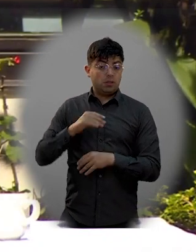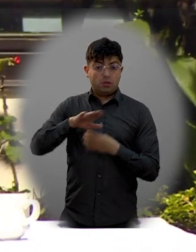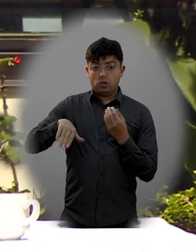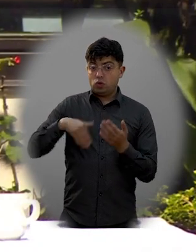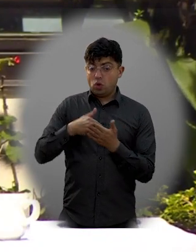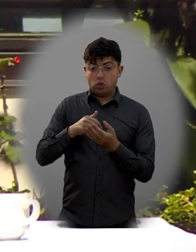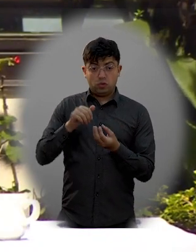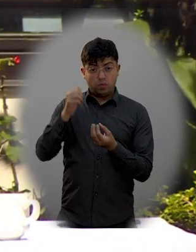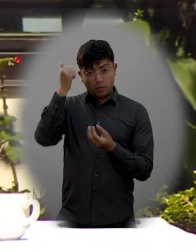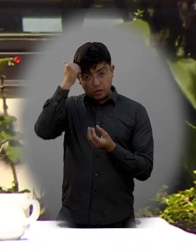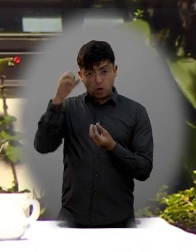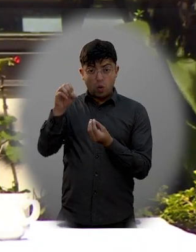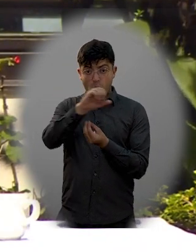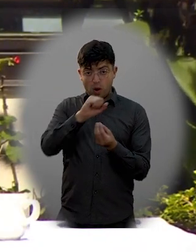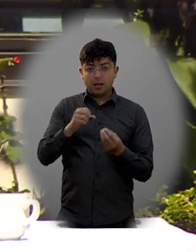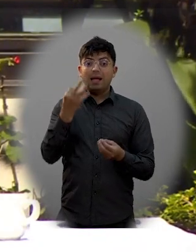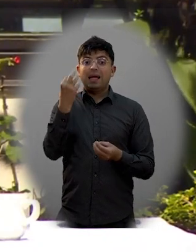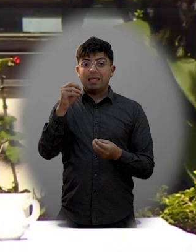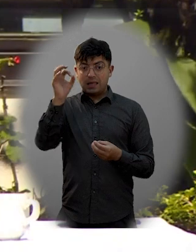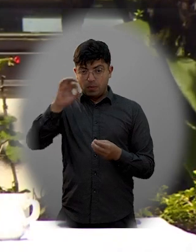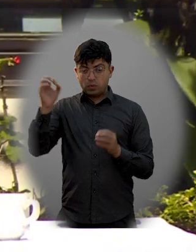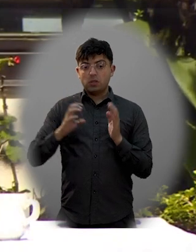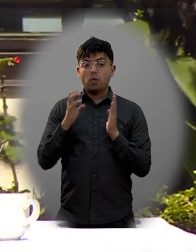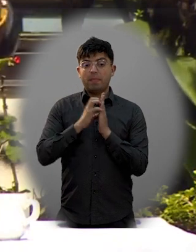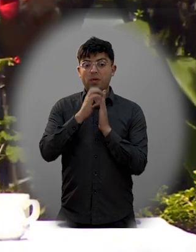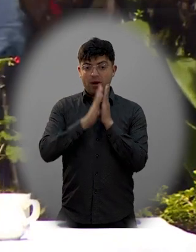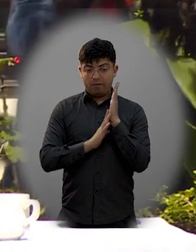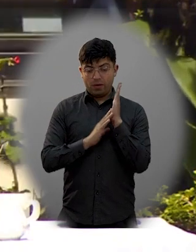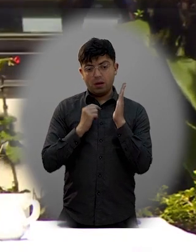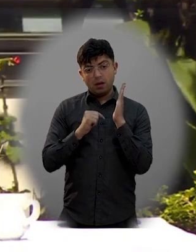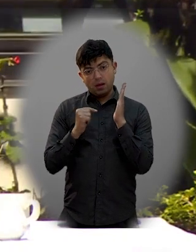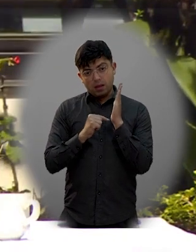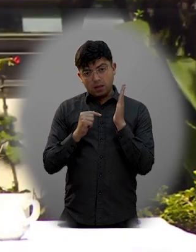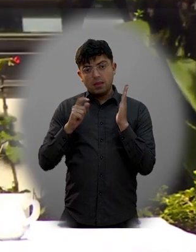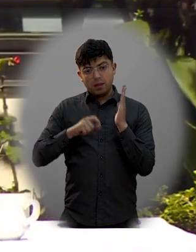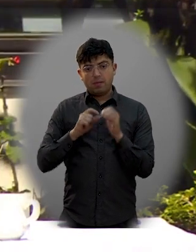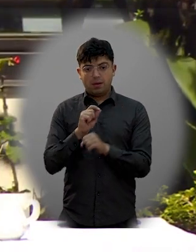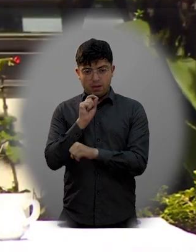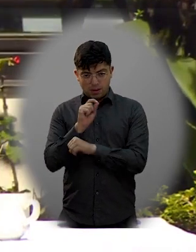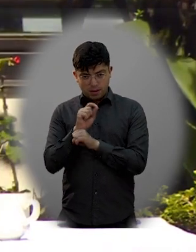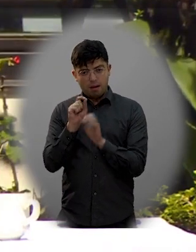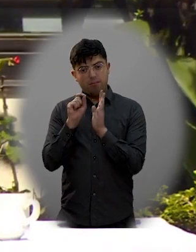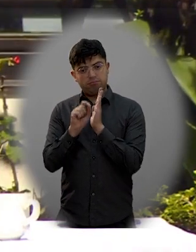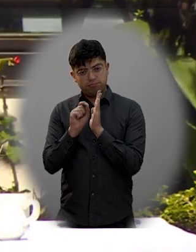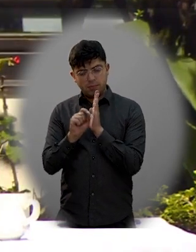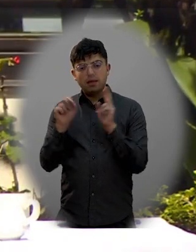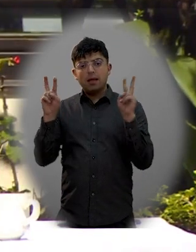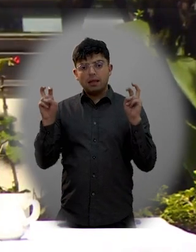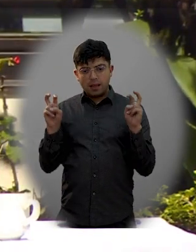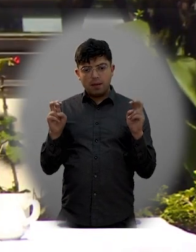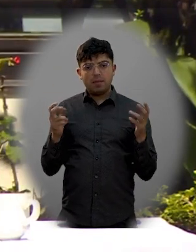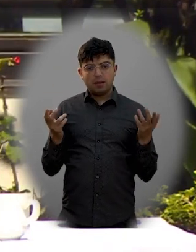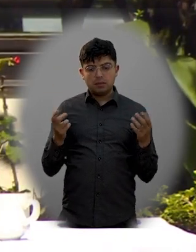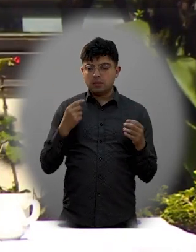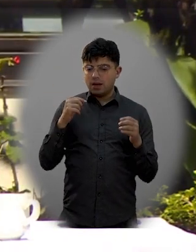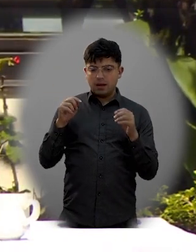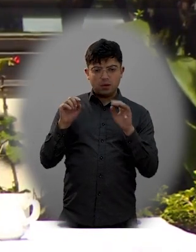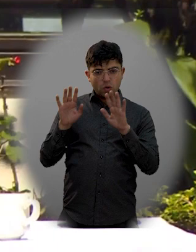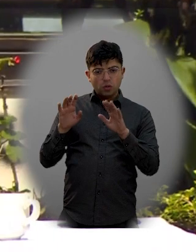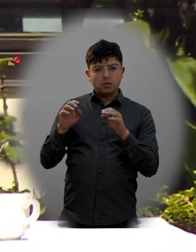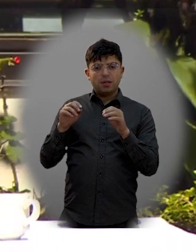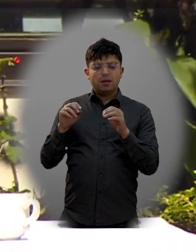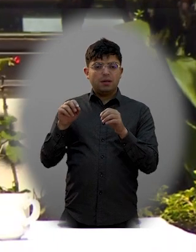por lo menos un 30% de su bibliografía sea una bibliografía crítica, que hable sobre el anticapacitismo,